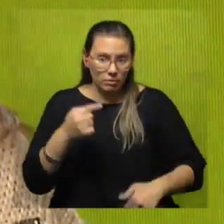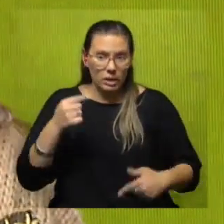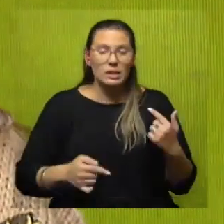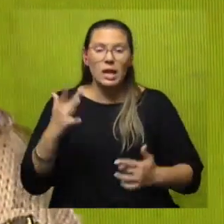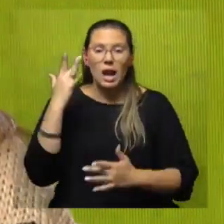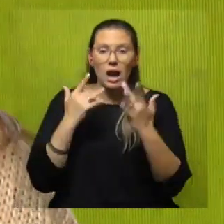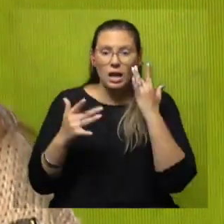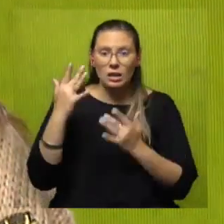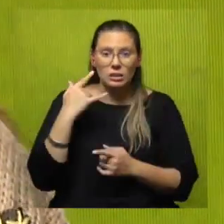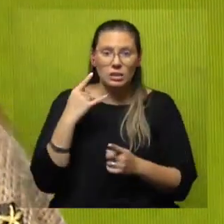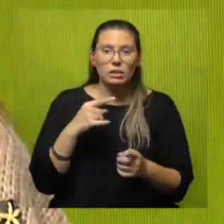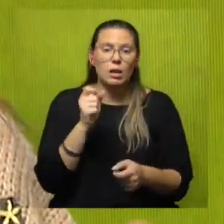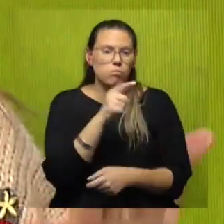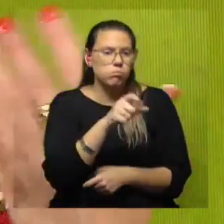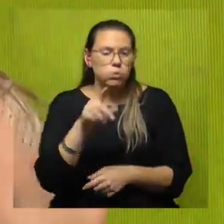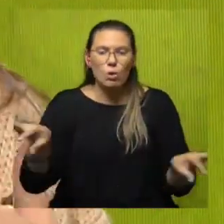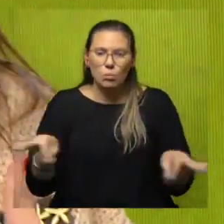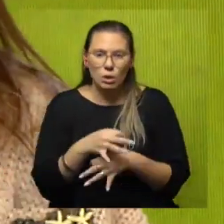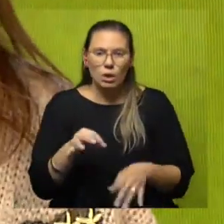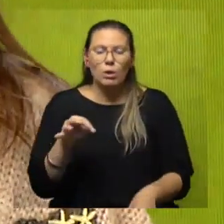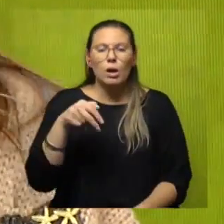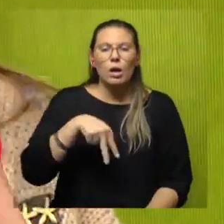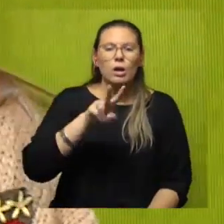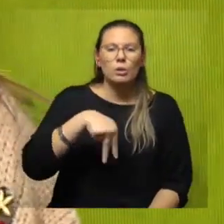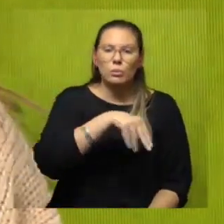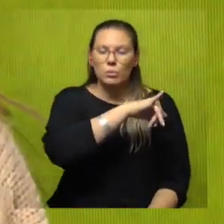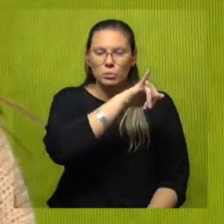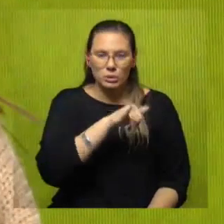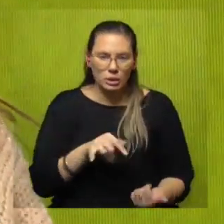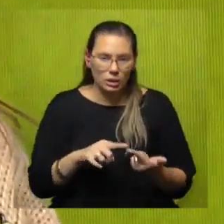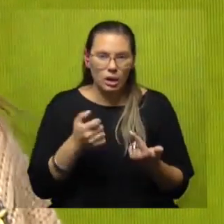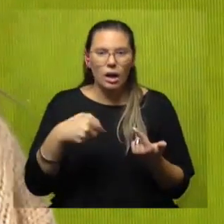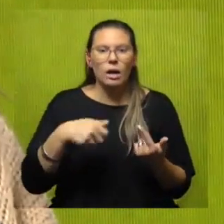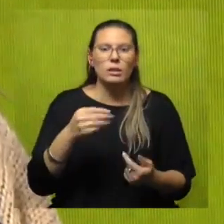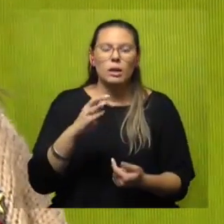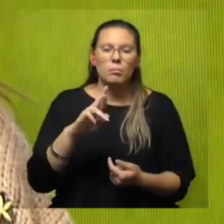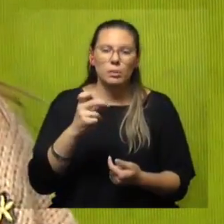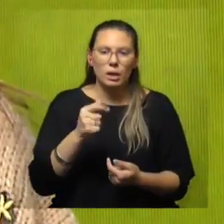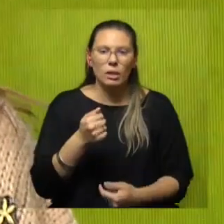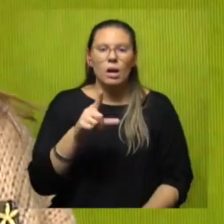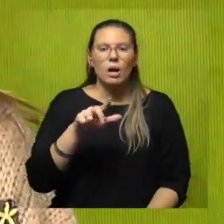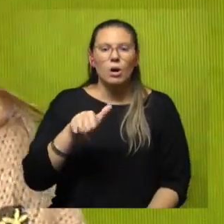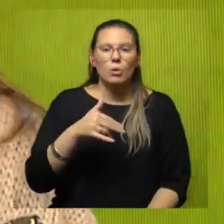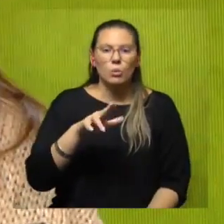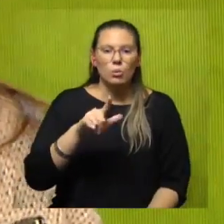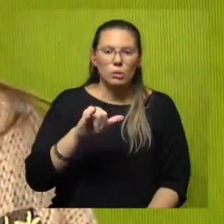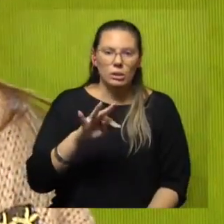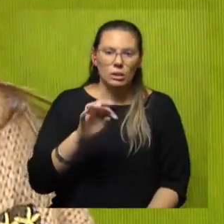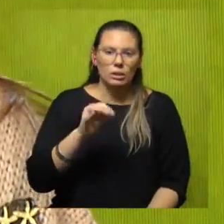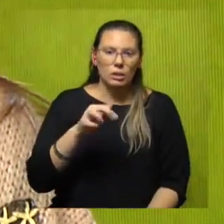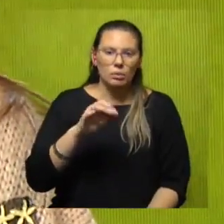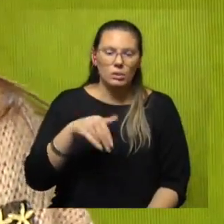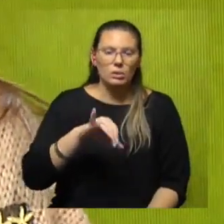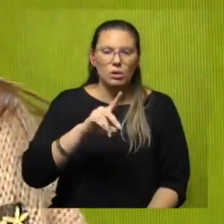artistas de diferentes géneros musicales. Va a estar Florencia Núñez, Ana Prada, Julieta Taramazo, Gonzalo